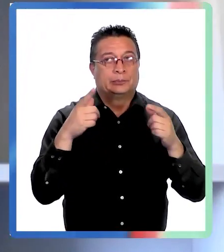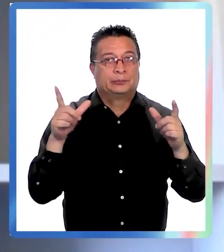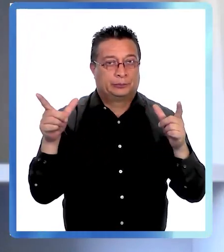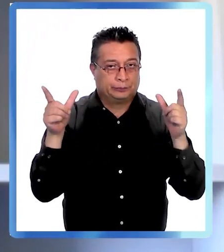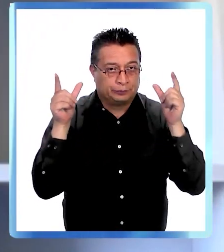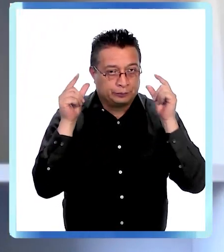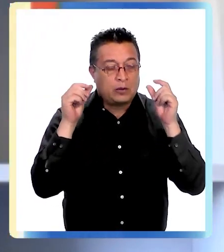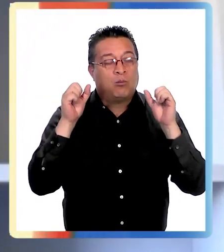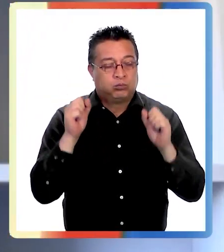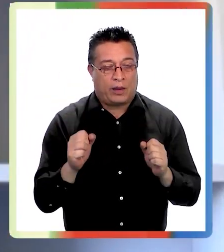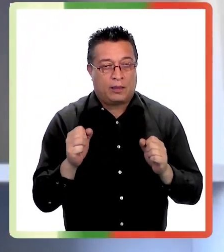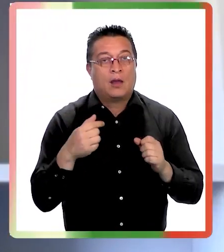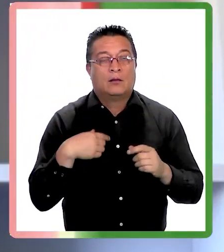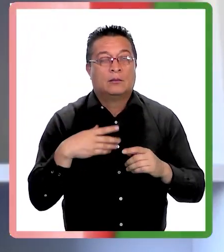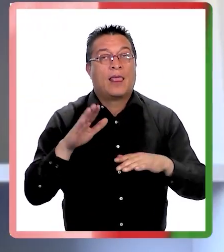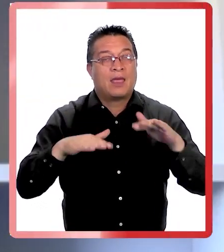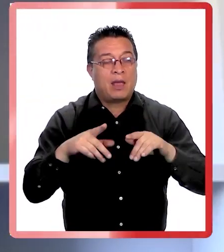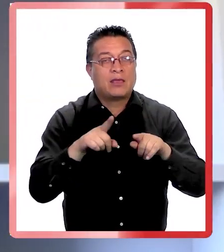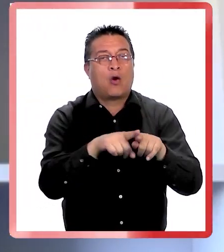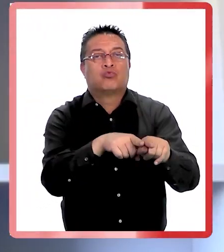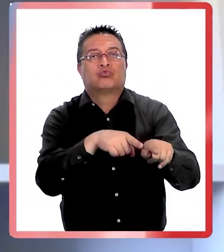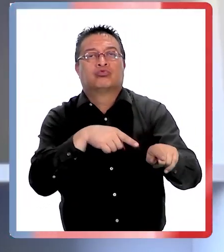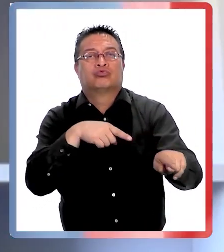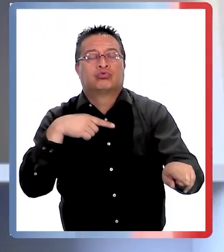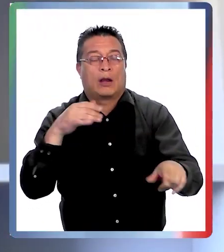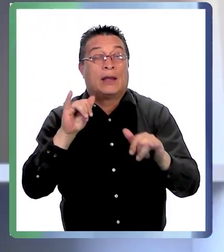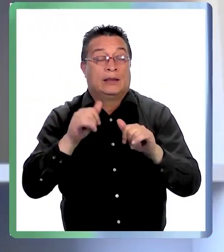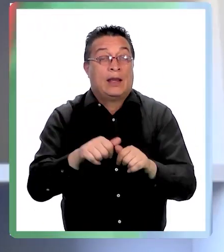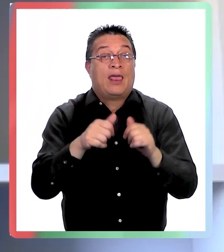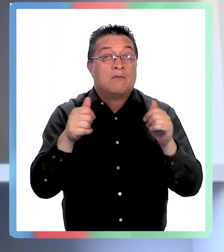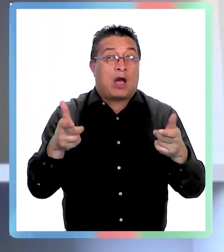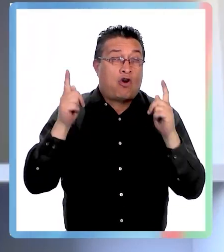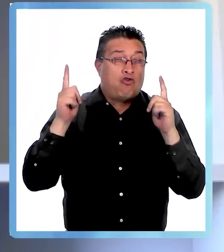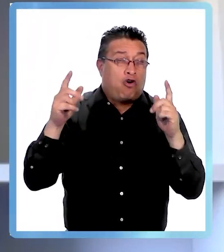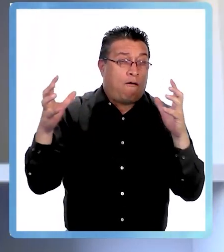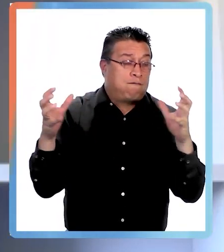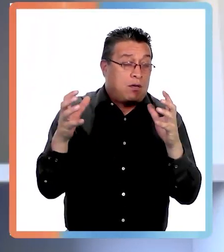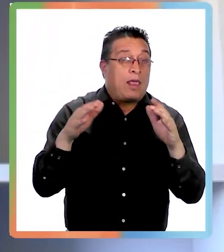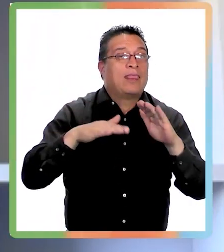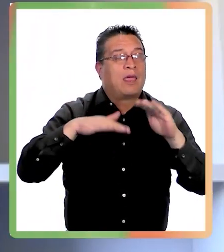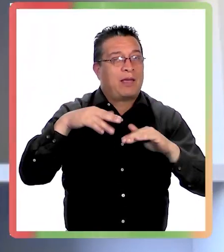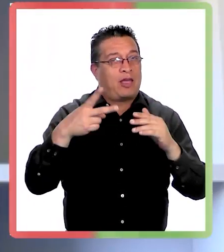daño auditivo. Entonces, como ver el tiempo de exposición, además de la intensidad del sonido.